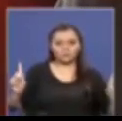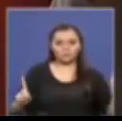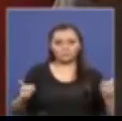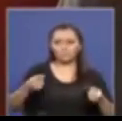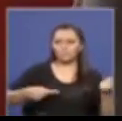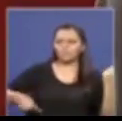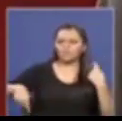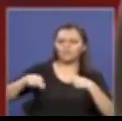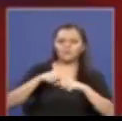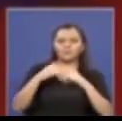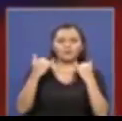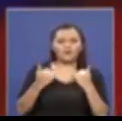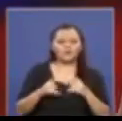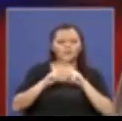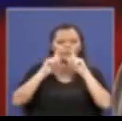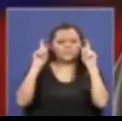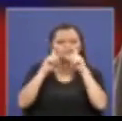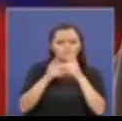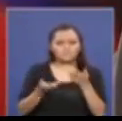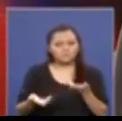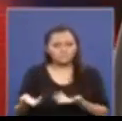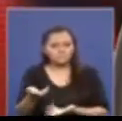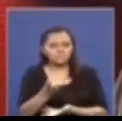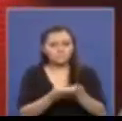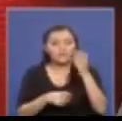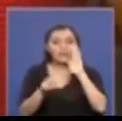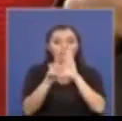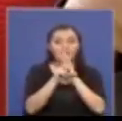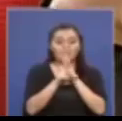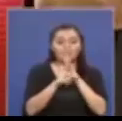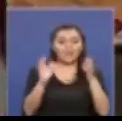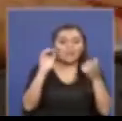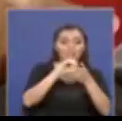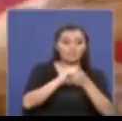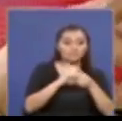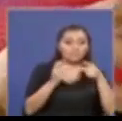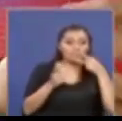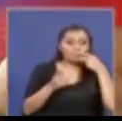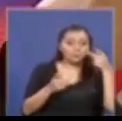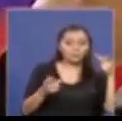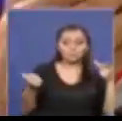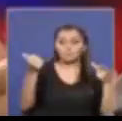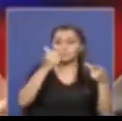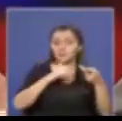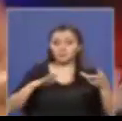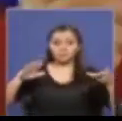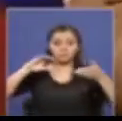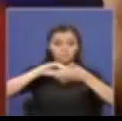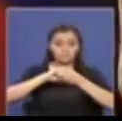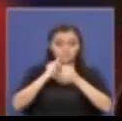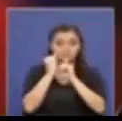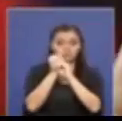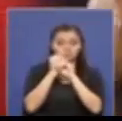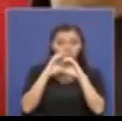Ahora el gran lobby de los empresarios para que en la ley de alianza público-privada el comité interinstitucional